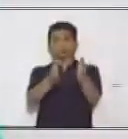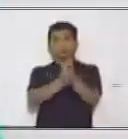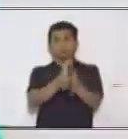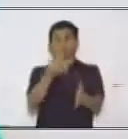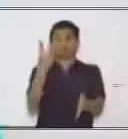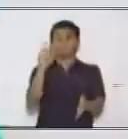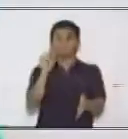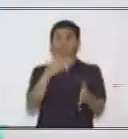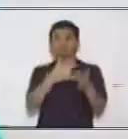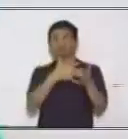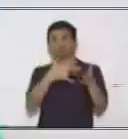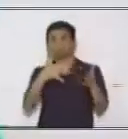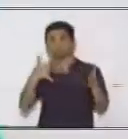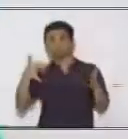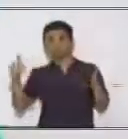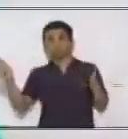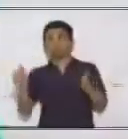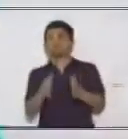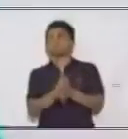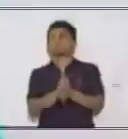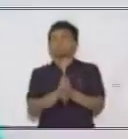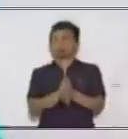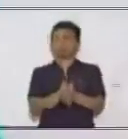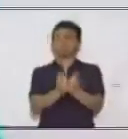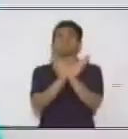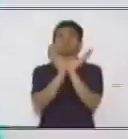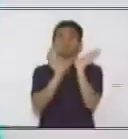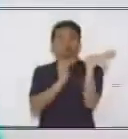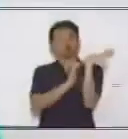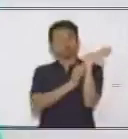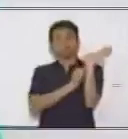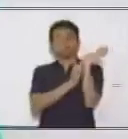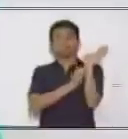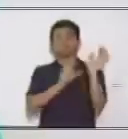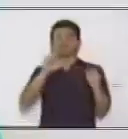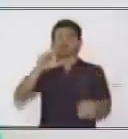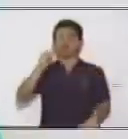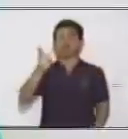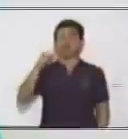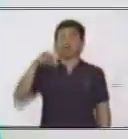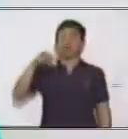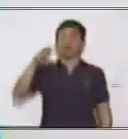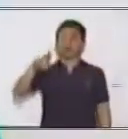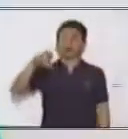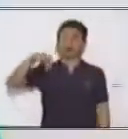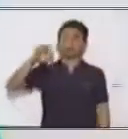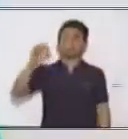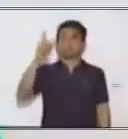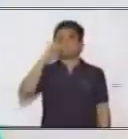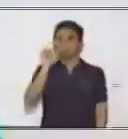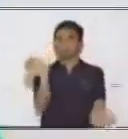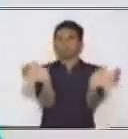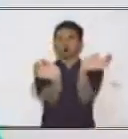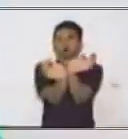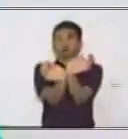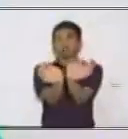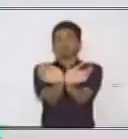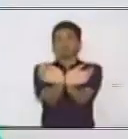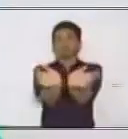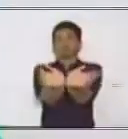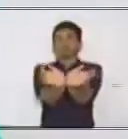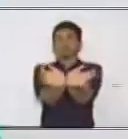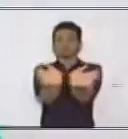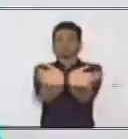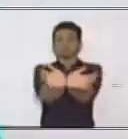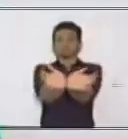19 y 20. Los carpos. 1, 2, 3, 4, 5,